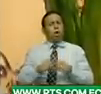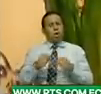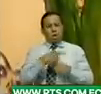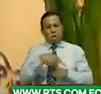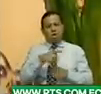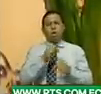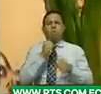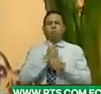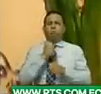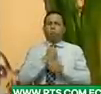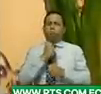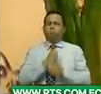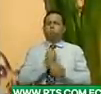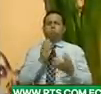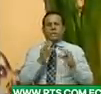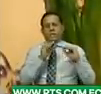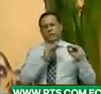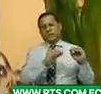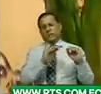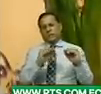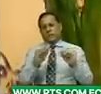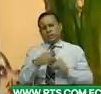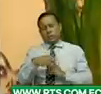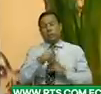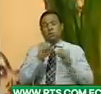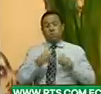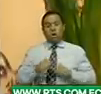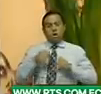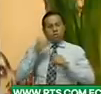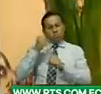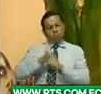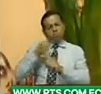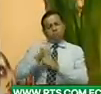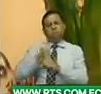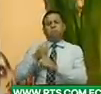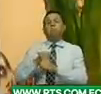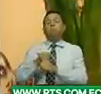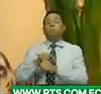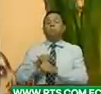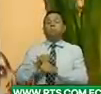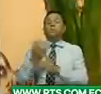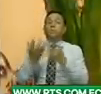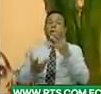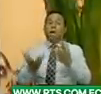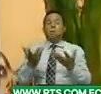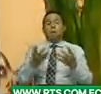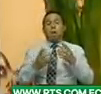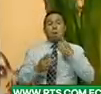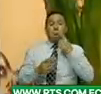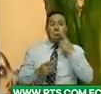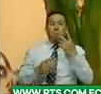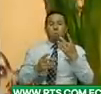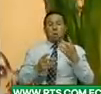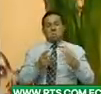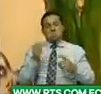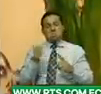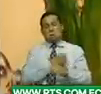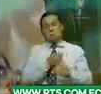para capacitarla para que pueda enfrentar una nueva vida una vez que sale de una relación violenta.